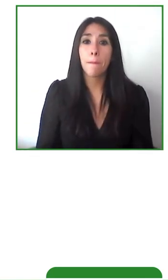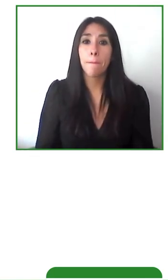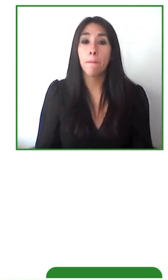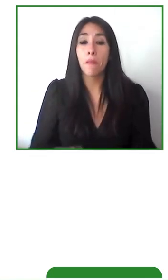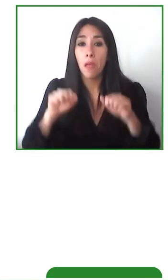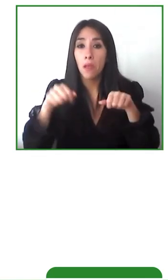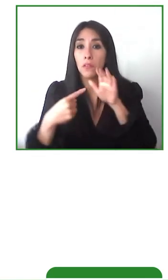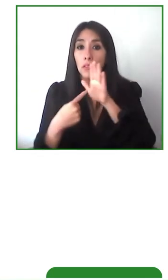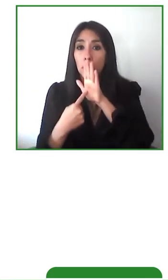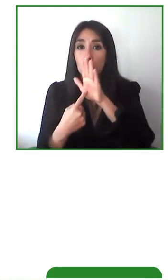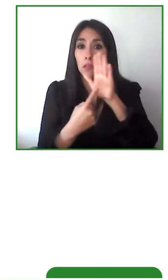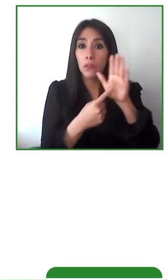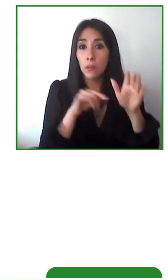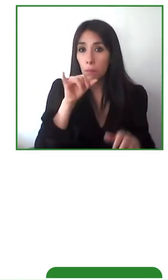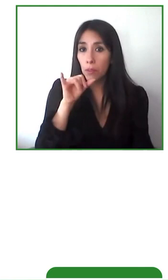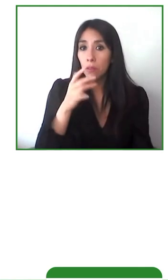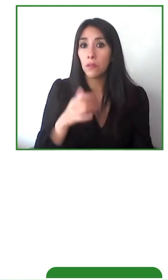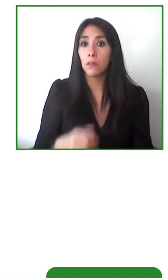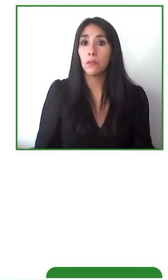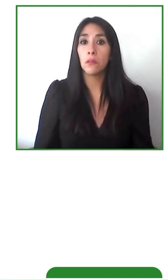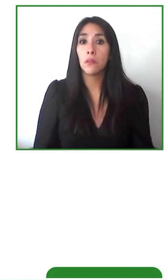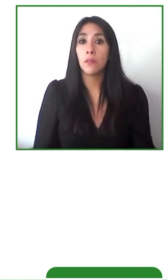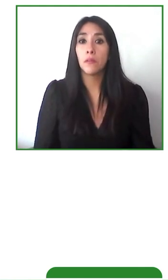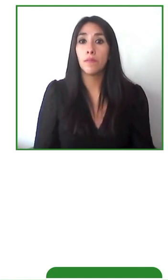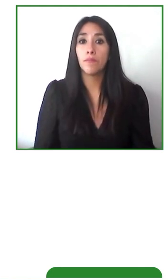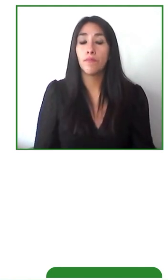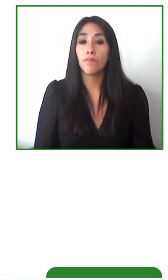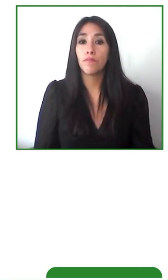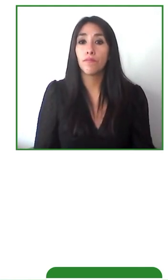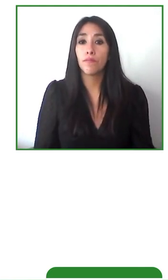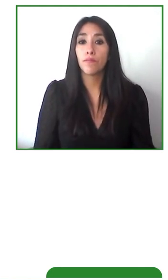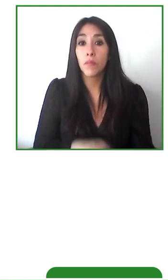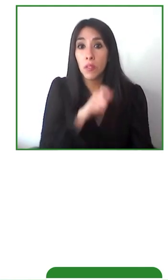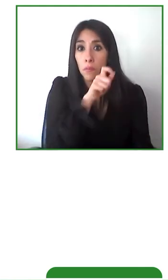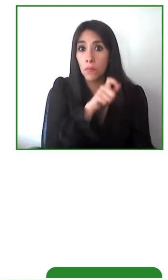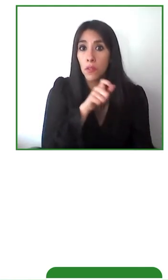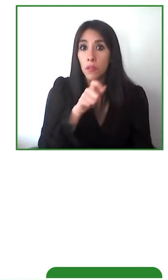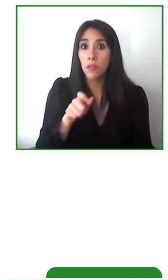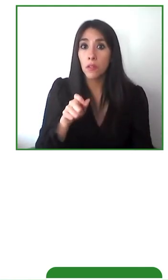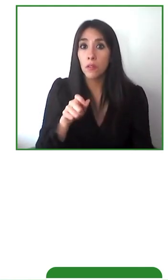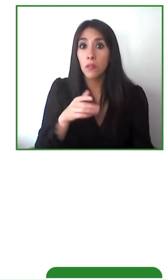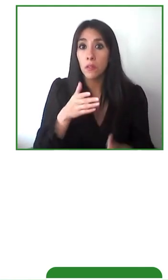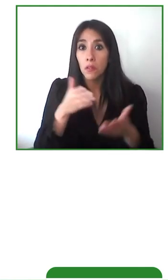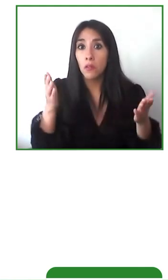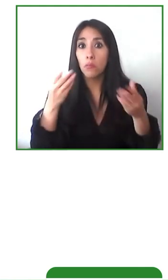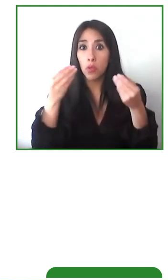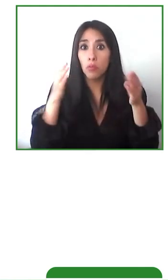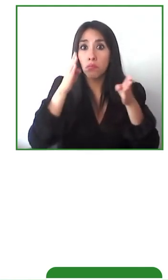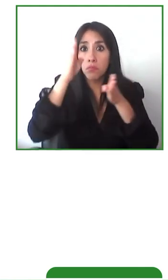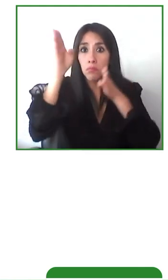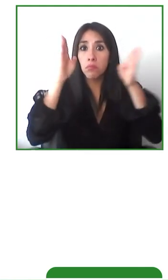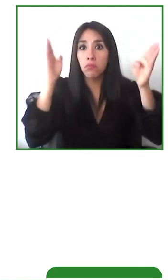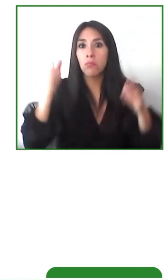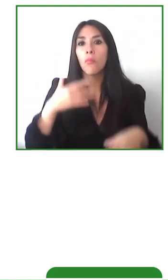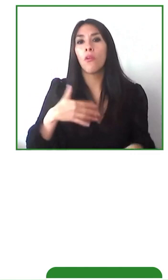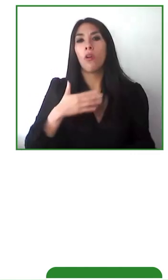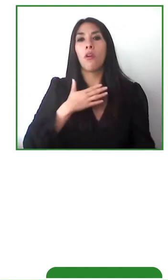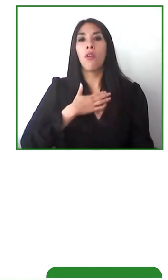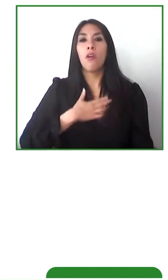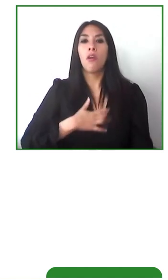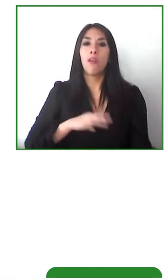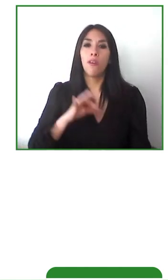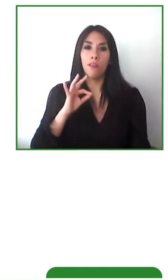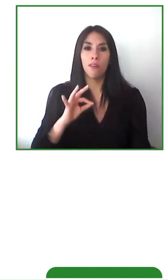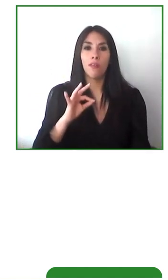posible y que las personas se sienten tan satisfechas y les hace tanto bien. Estamos trabajando por eso desde distintos